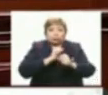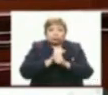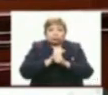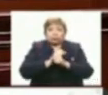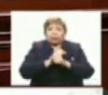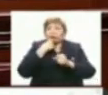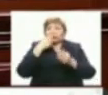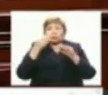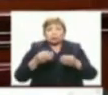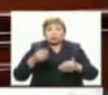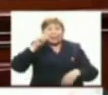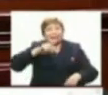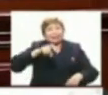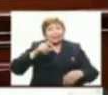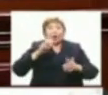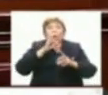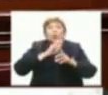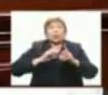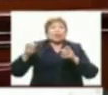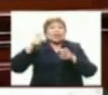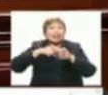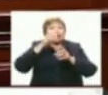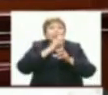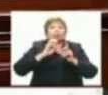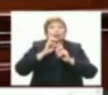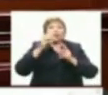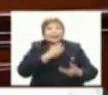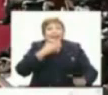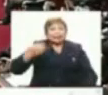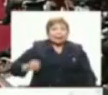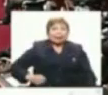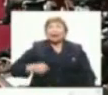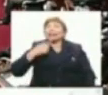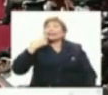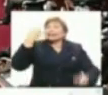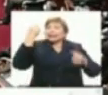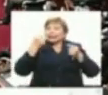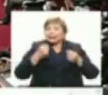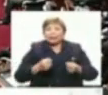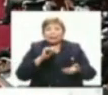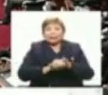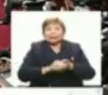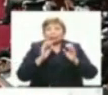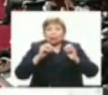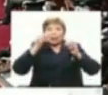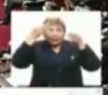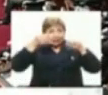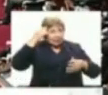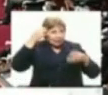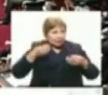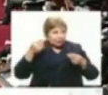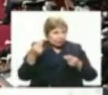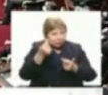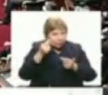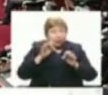ello que resulta necesario interculturalizar al Estado, es decir, establecer que cuando se toman decisiones más